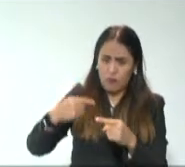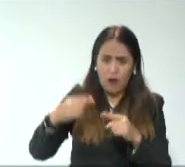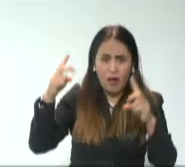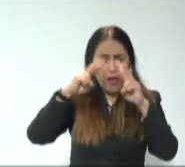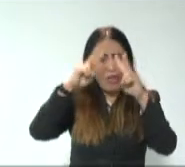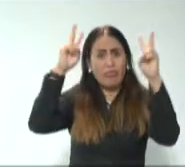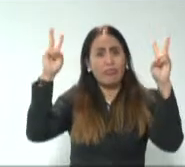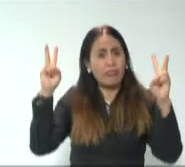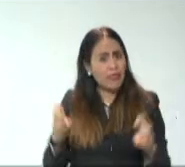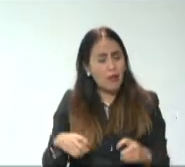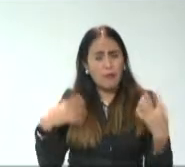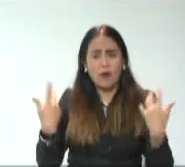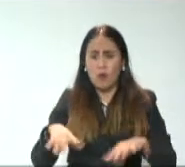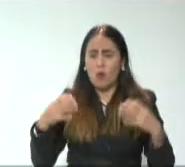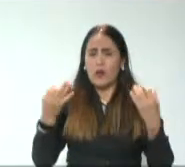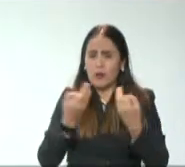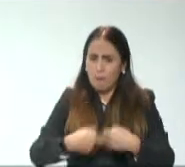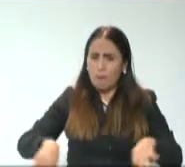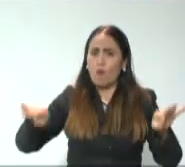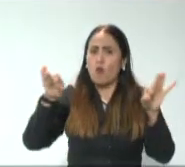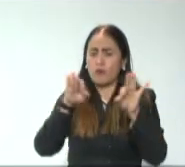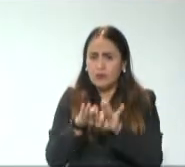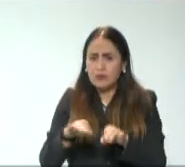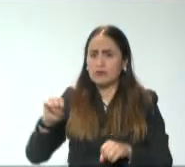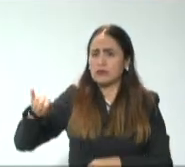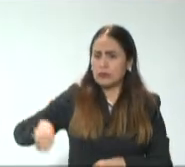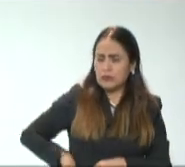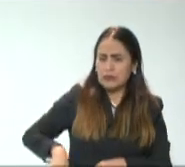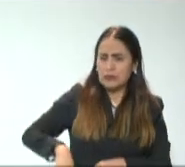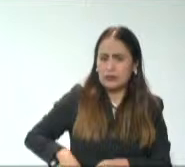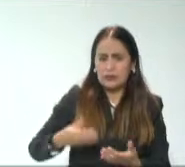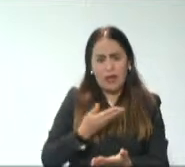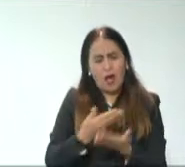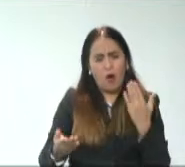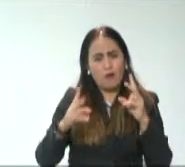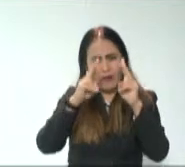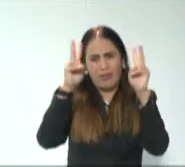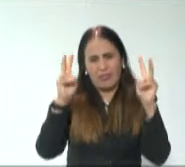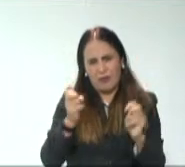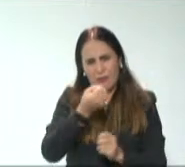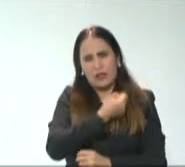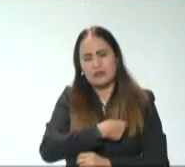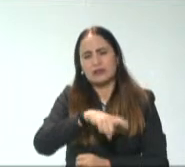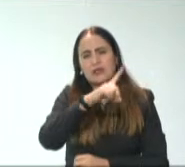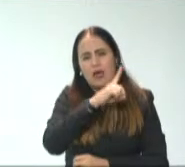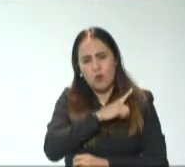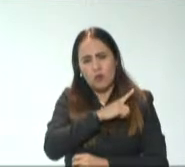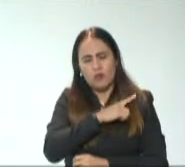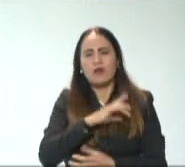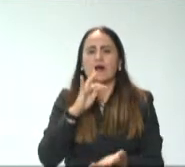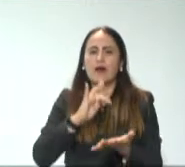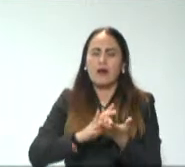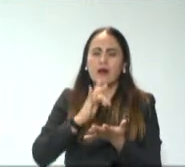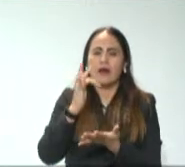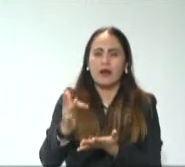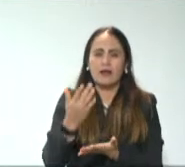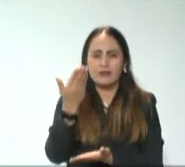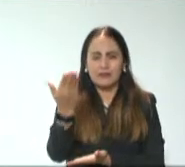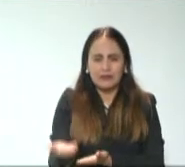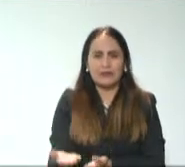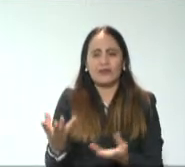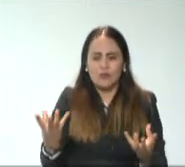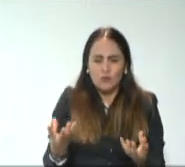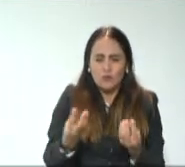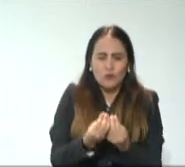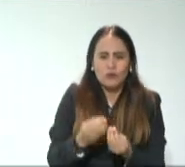tema coyuntural y que qué más ahora el tema de la salud eh Muchas gracias Mario Los Ángeles que por fin estamos juntas